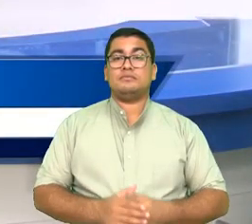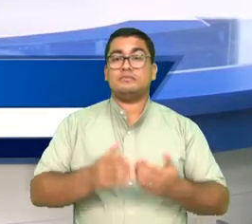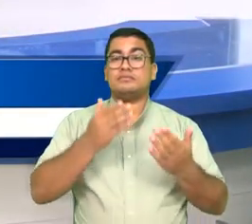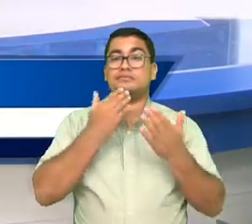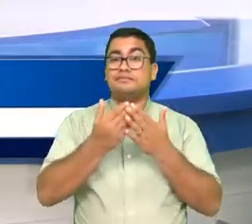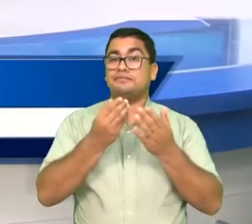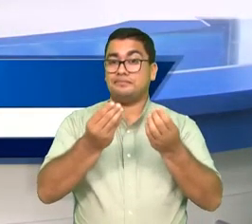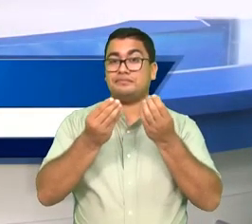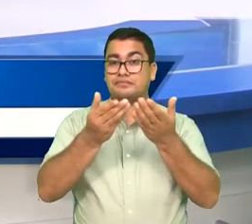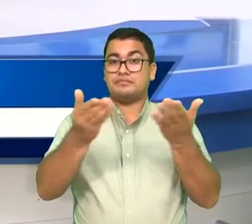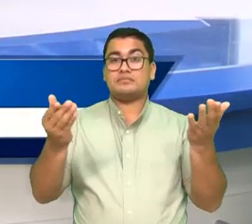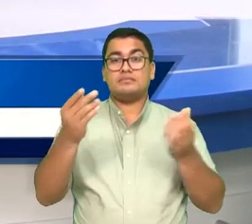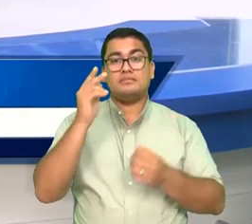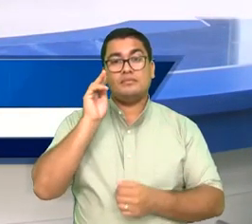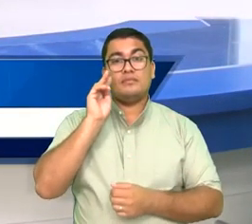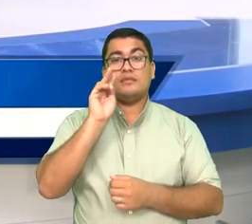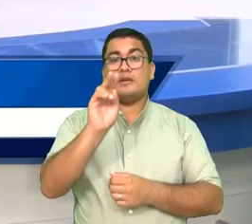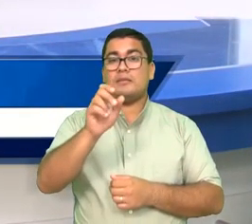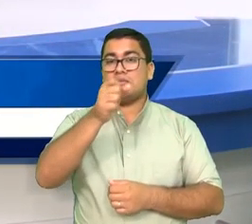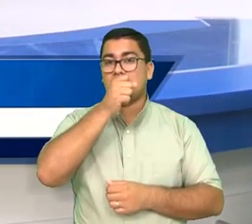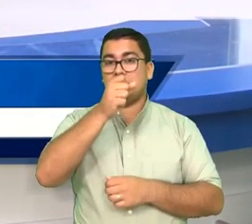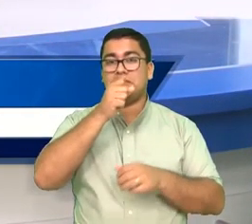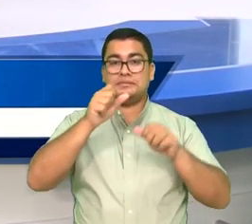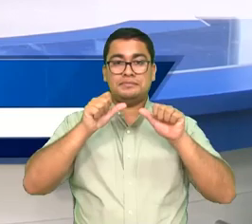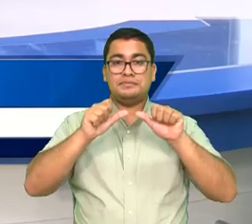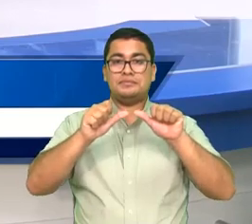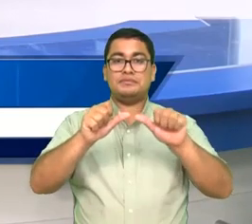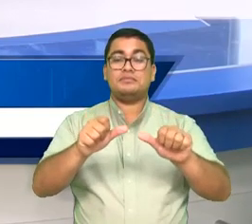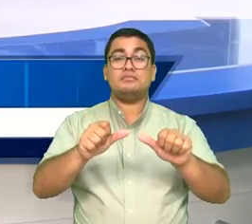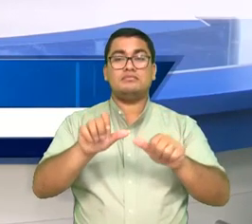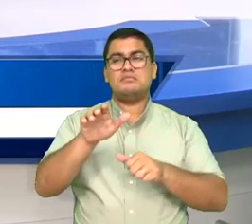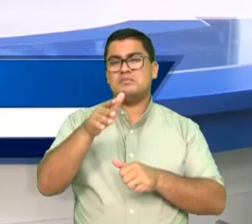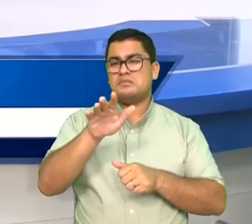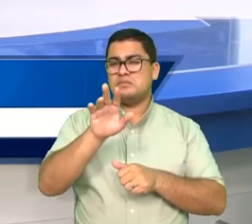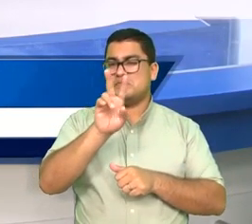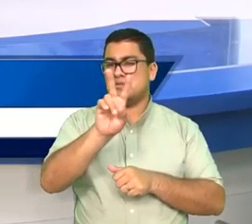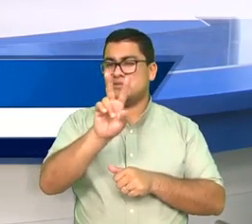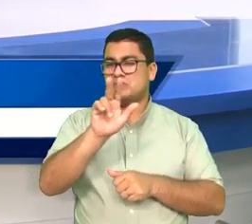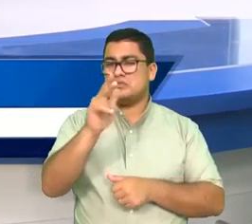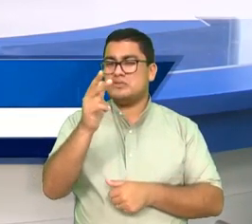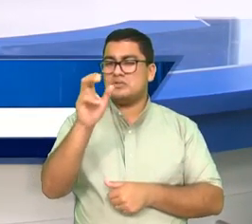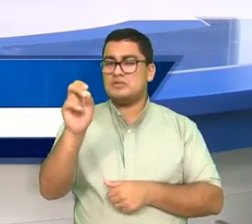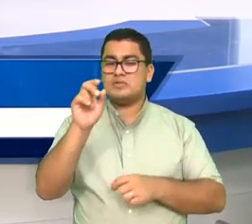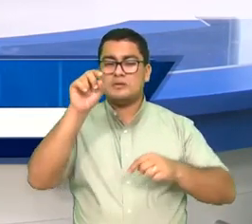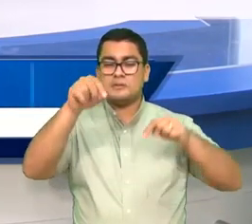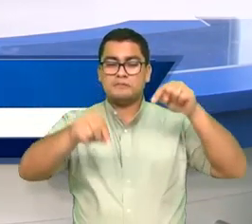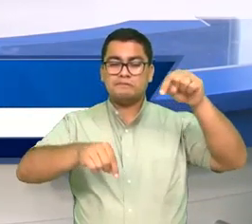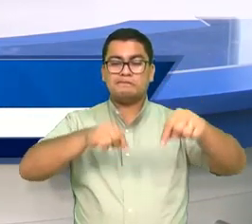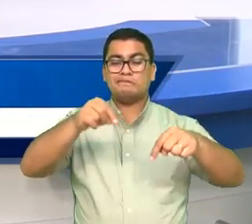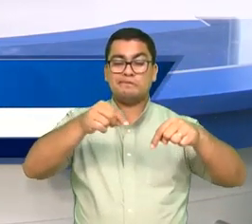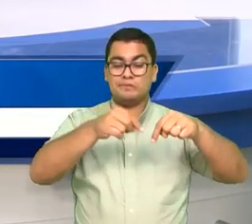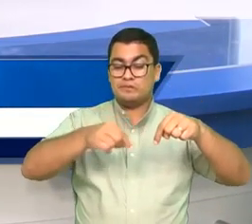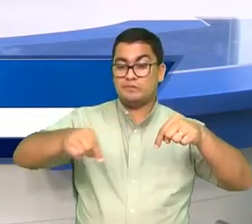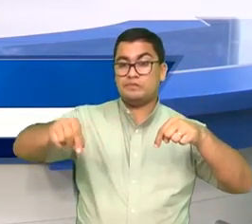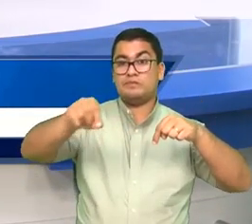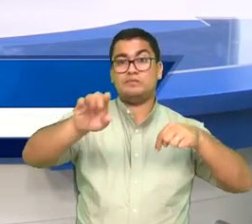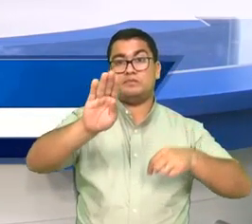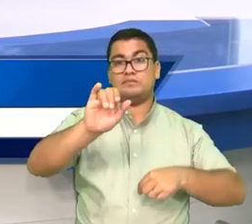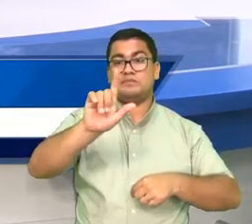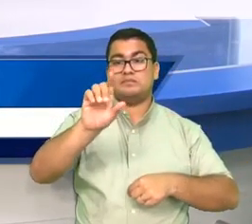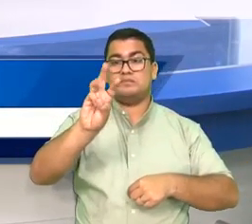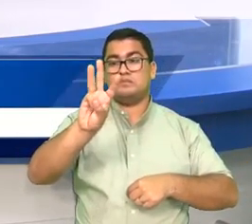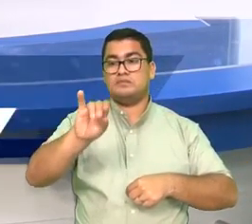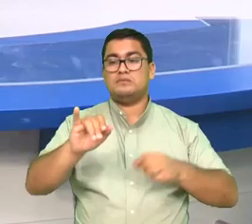Gracias por su fiel sintonía. Siguiendo con las informaciones, más de 280 kilómetros hacia Bilwi están